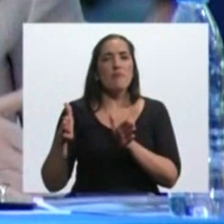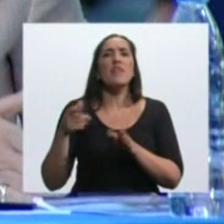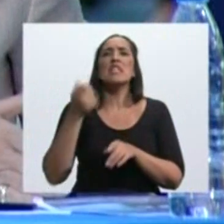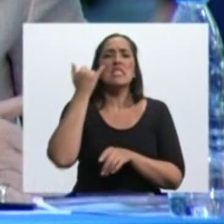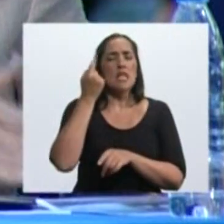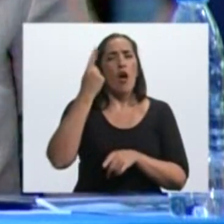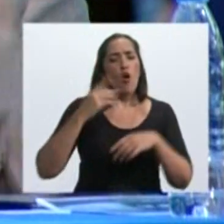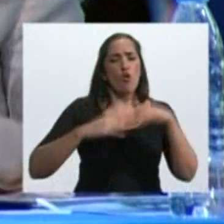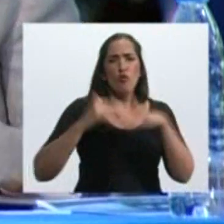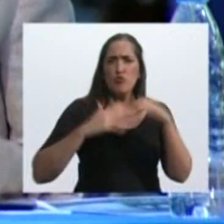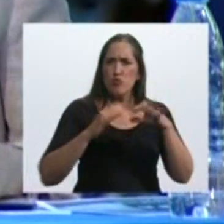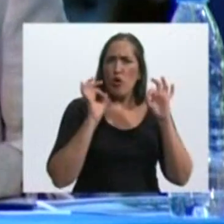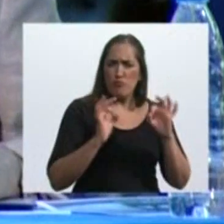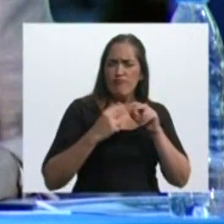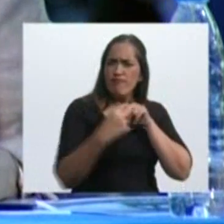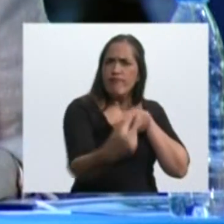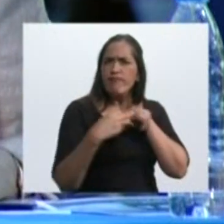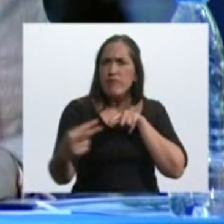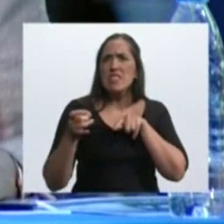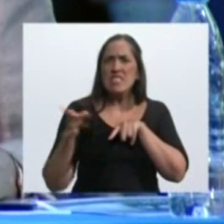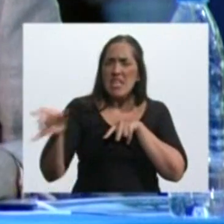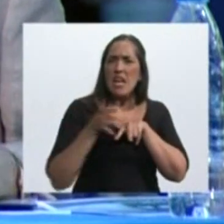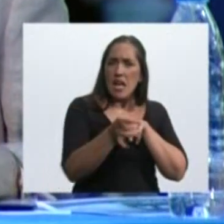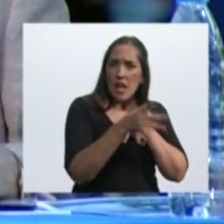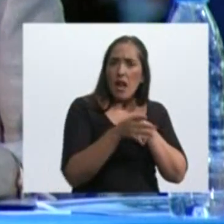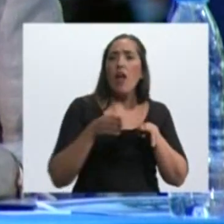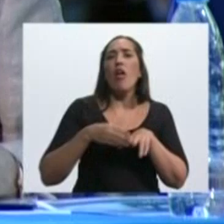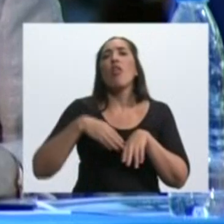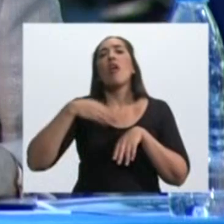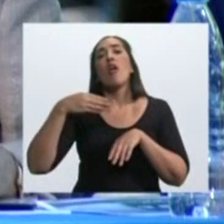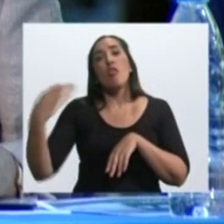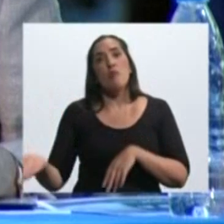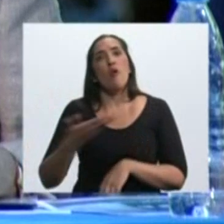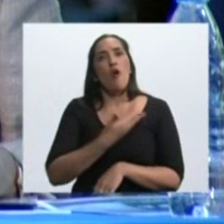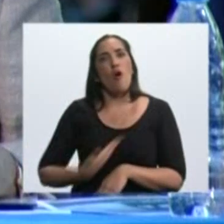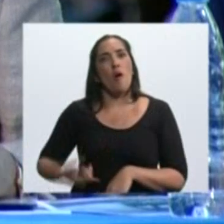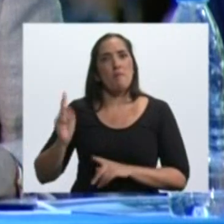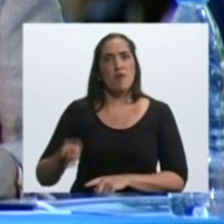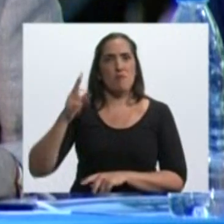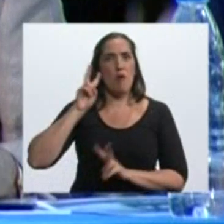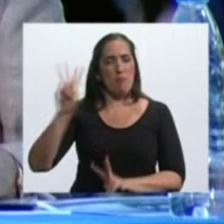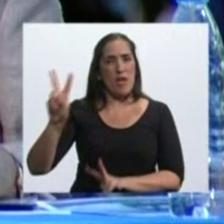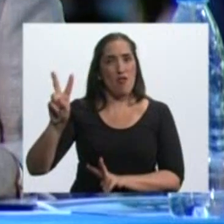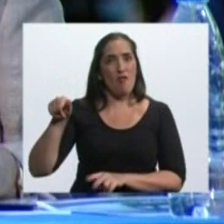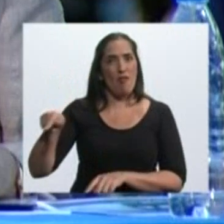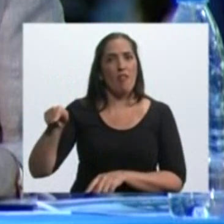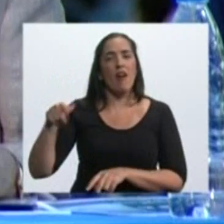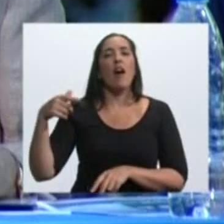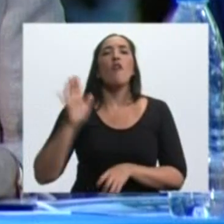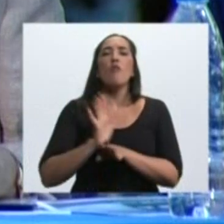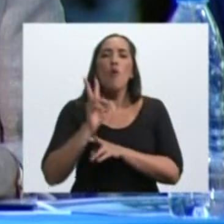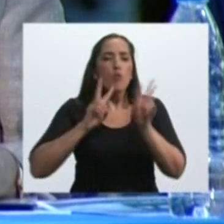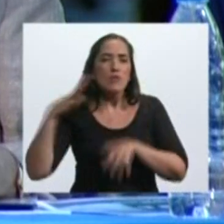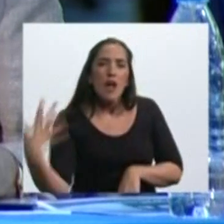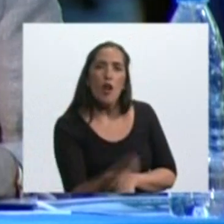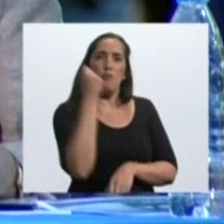sido construida antes y otra gran parte también fue construida durante el gobierno del general Perón, que recuperó los